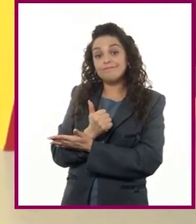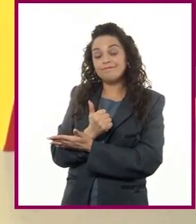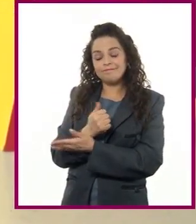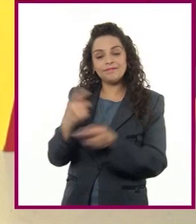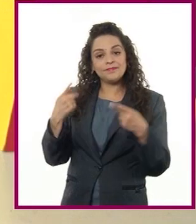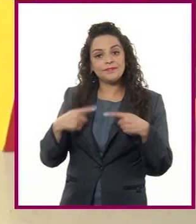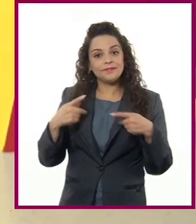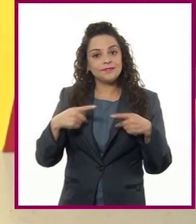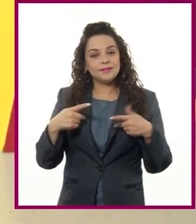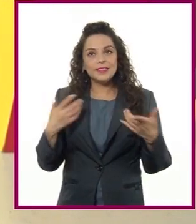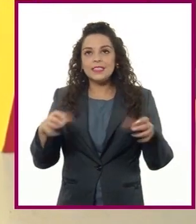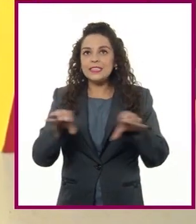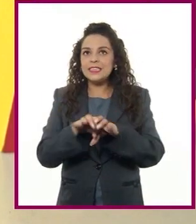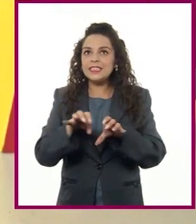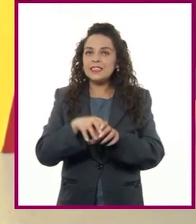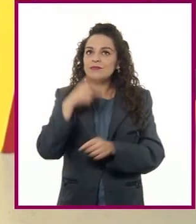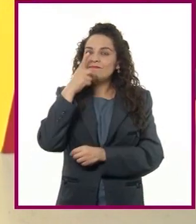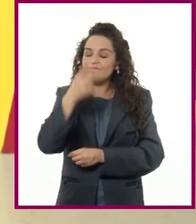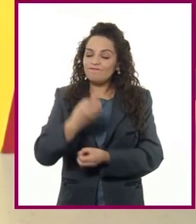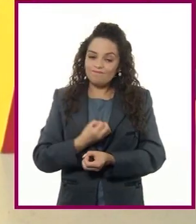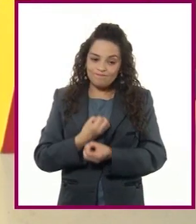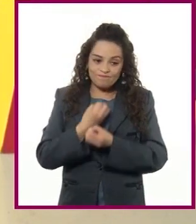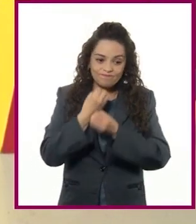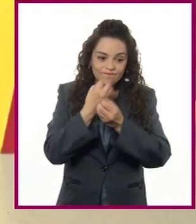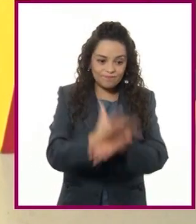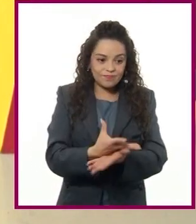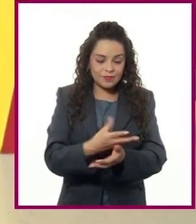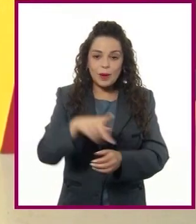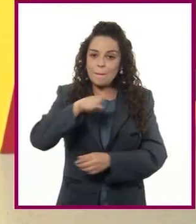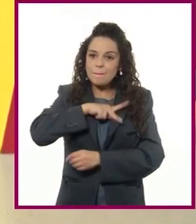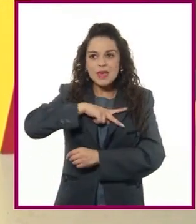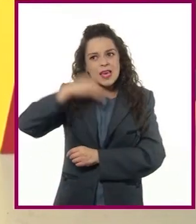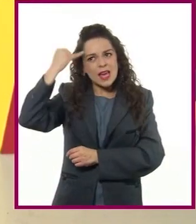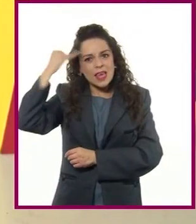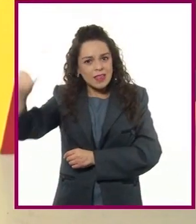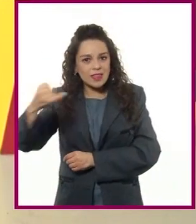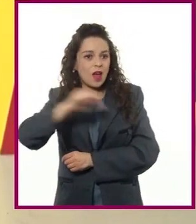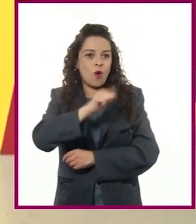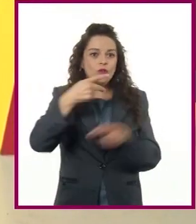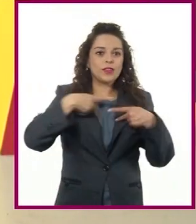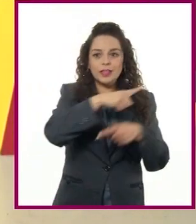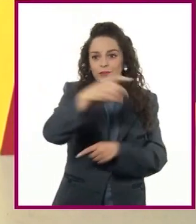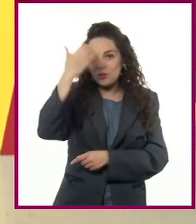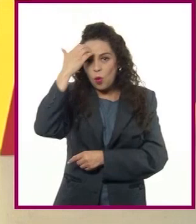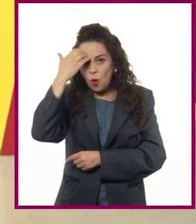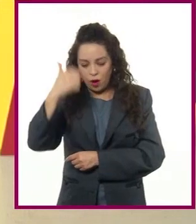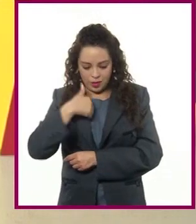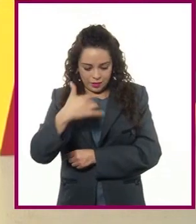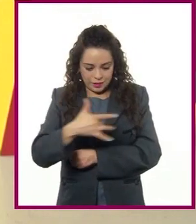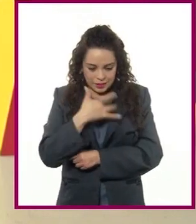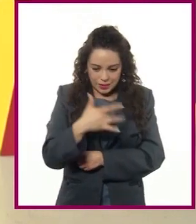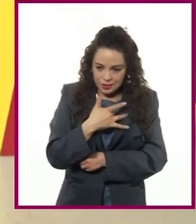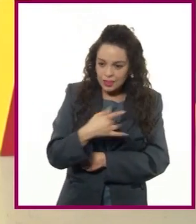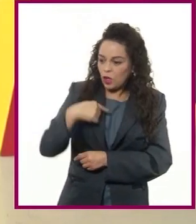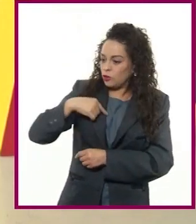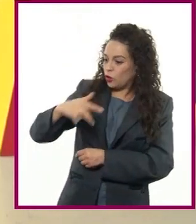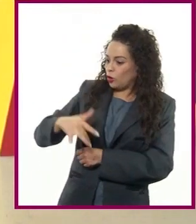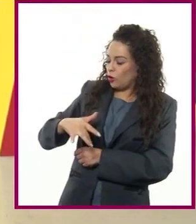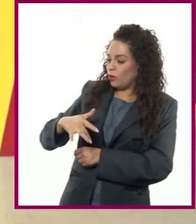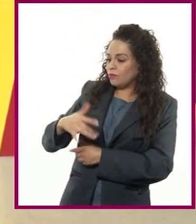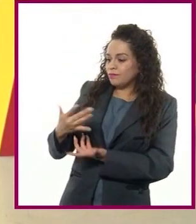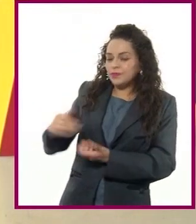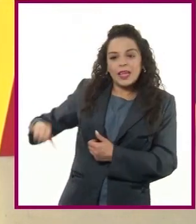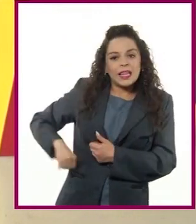dificultades para manifestar a las y los otros sus ideas, sentimientos e intereses. Puede ser por